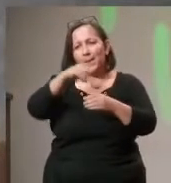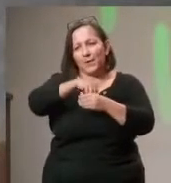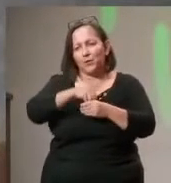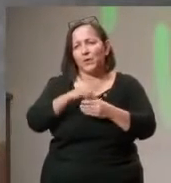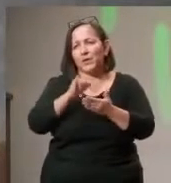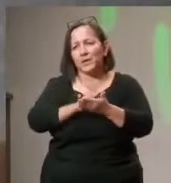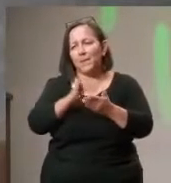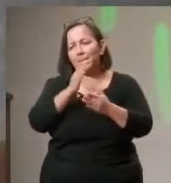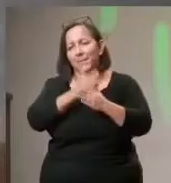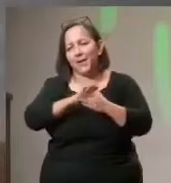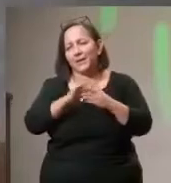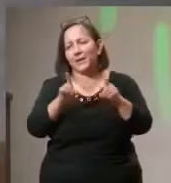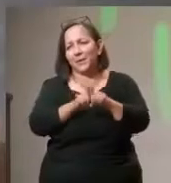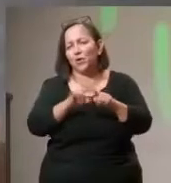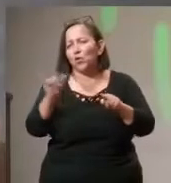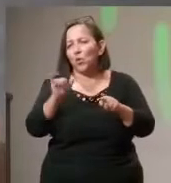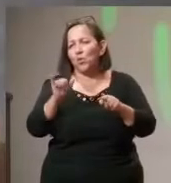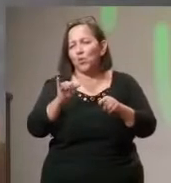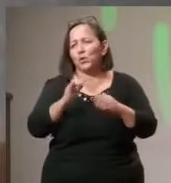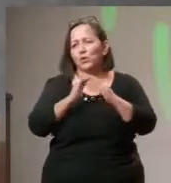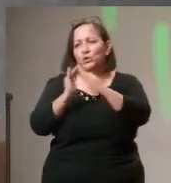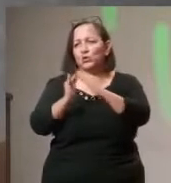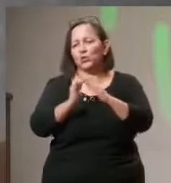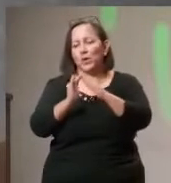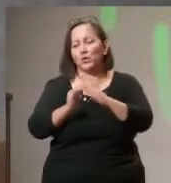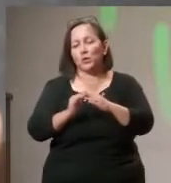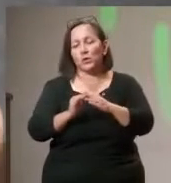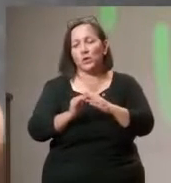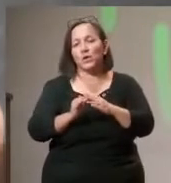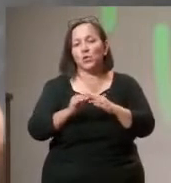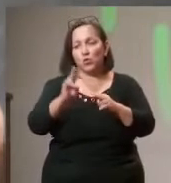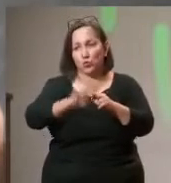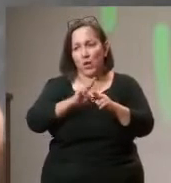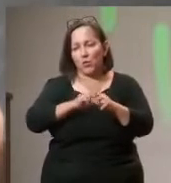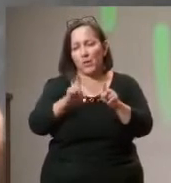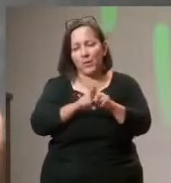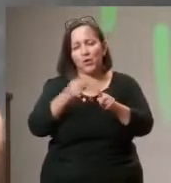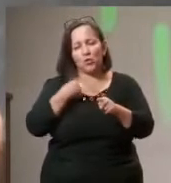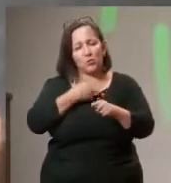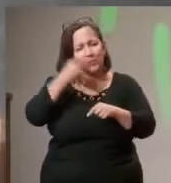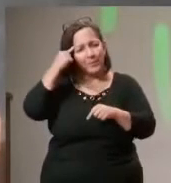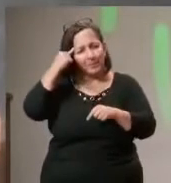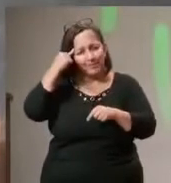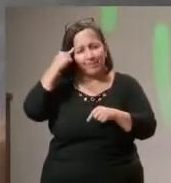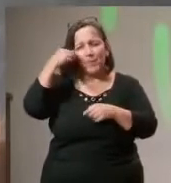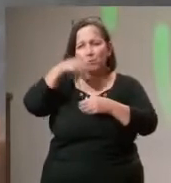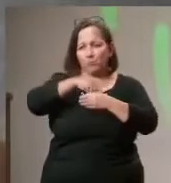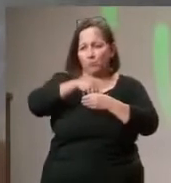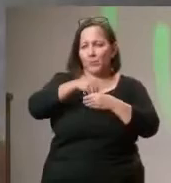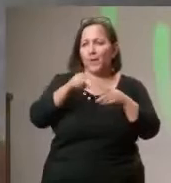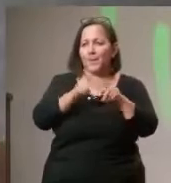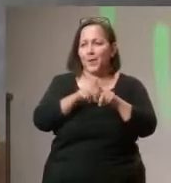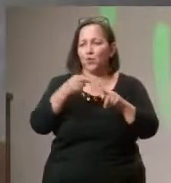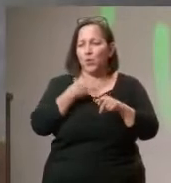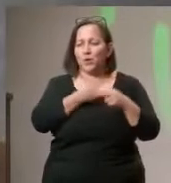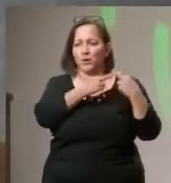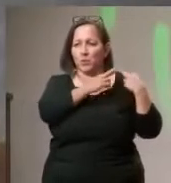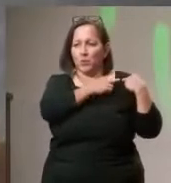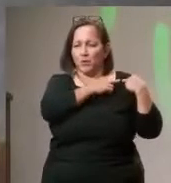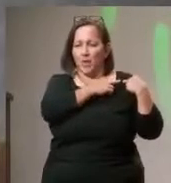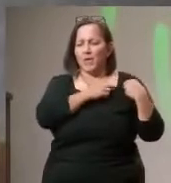esta parte. Y como ciudadanos y usuarios también tenemos que interiorizar nuestra responsabilidad, ¿verdad? Si exigimos